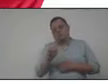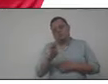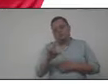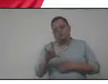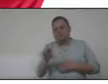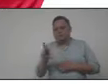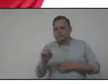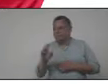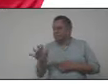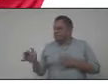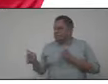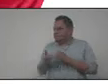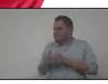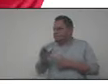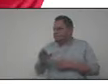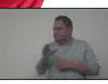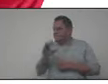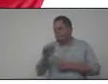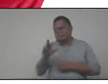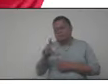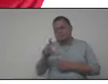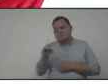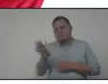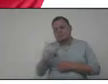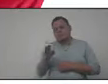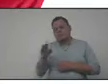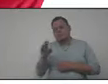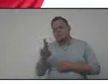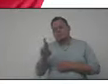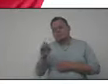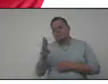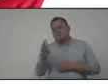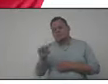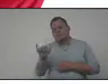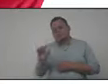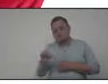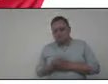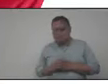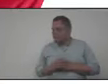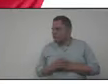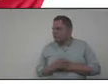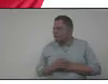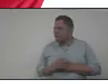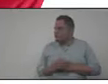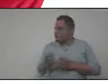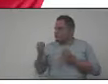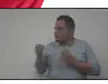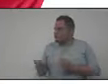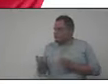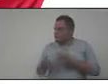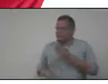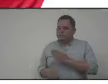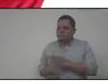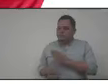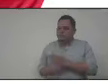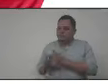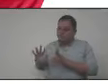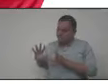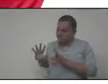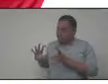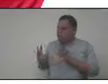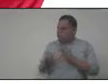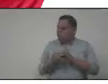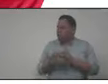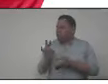hoy cuento con el doctor Carlos Alberto Roballo. Muchísimas gracias. En esta tenemos el avance que ha tenido